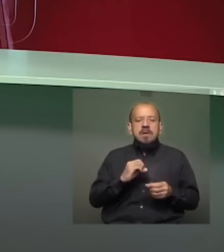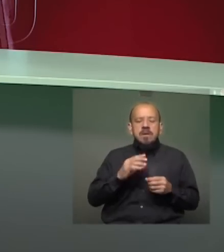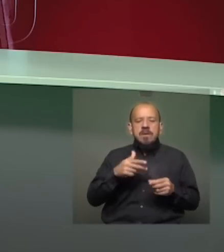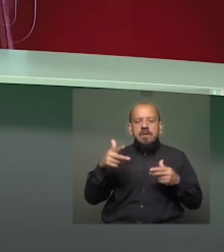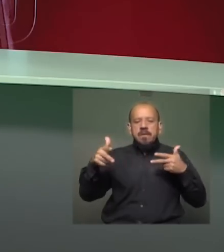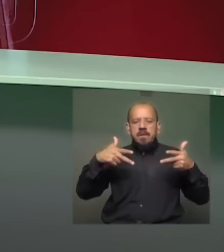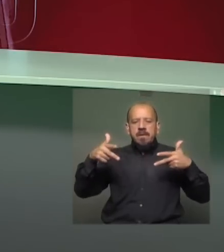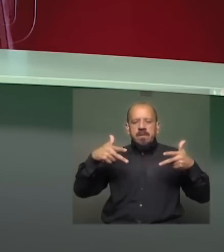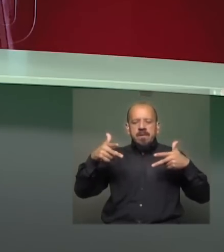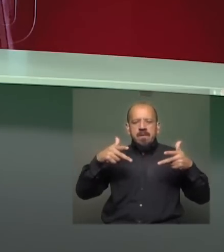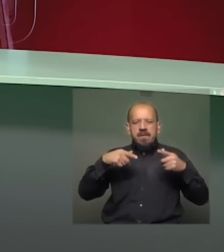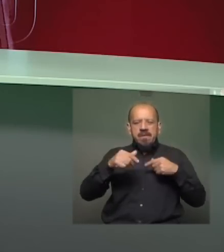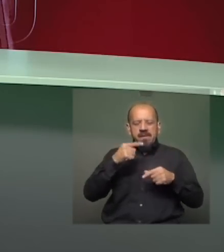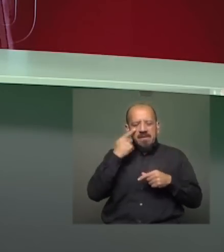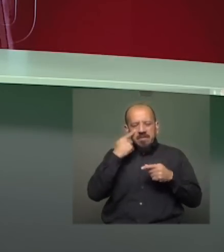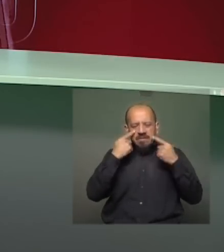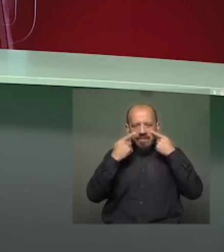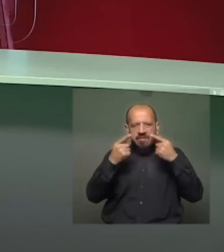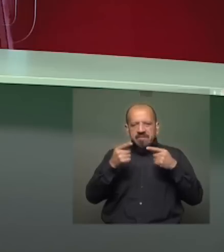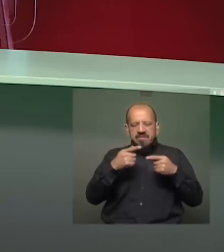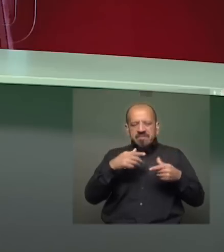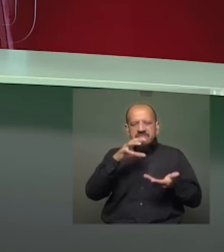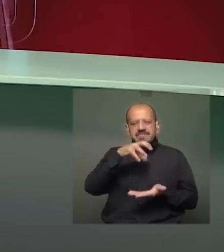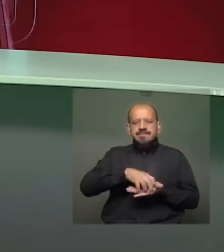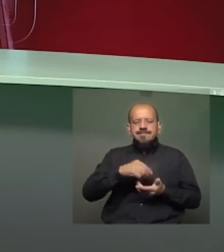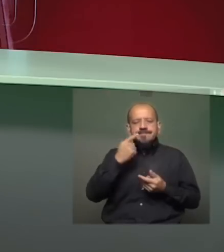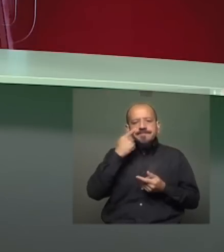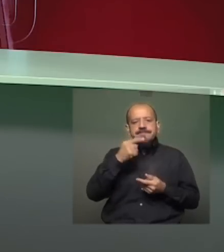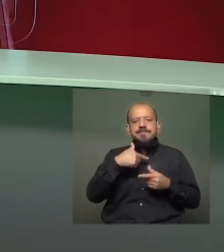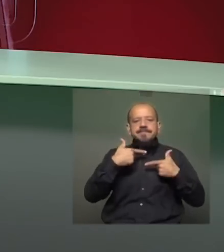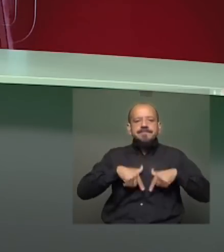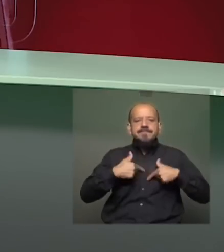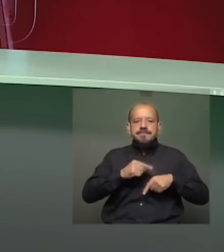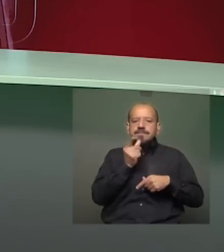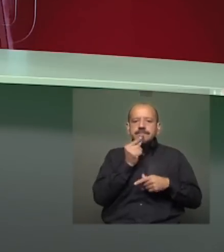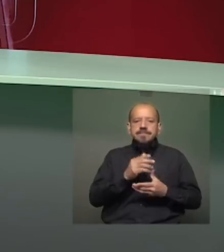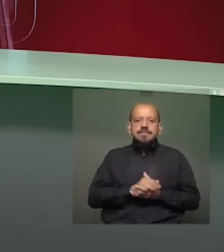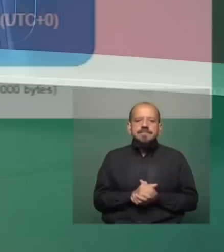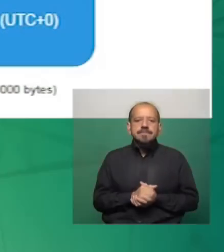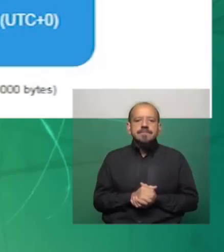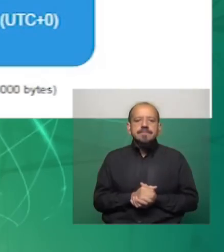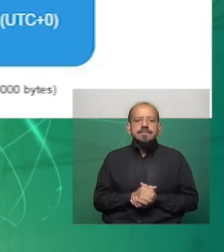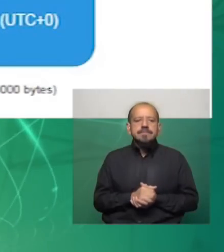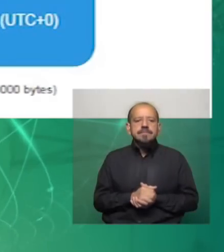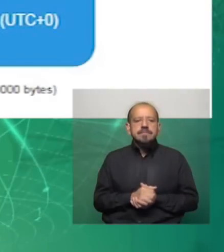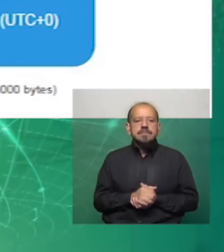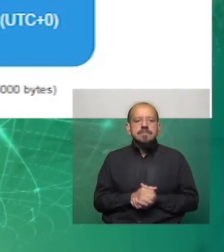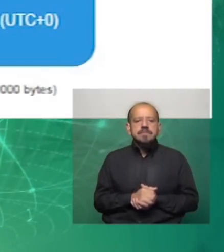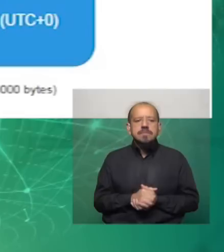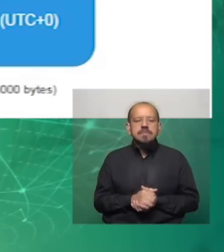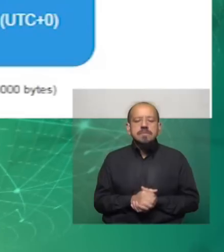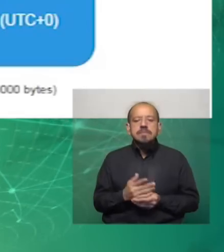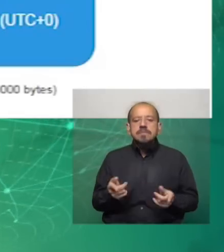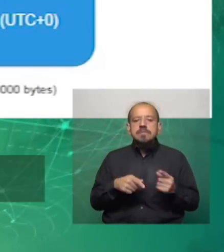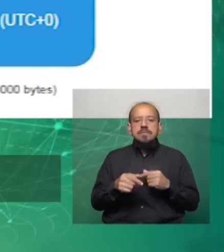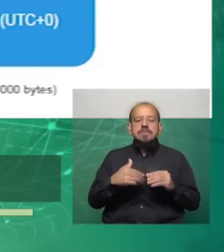videos de las cámaras de vigilancia del centro de monitoreo del Ministerio del interior así aparece en el